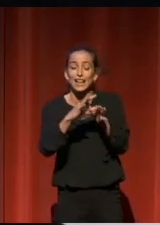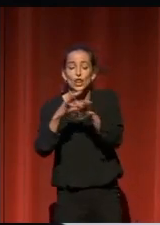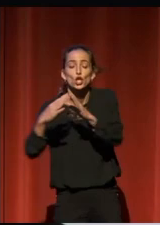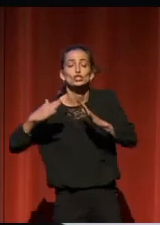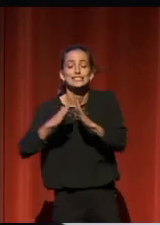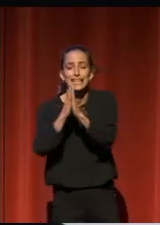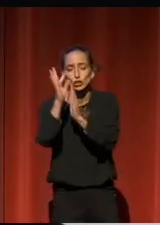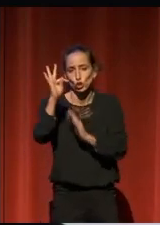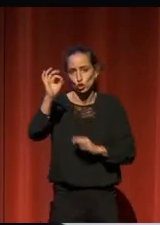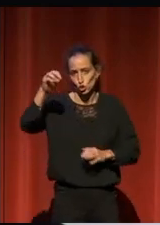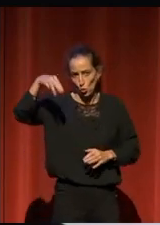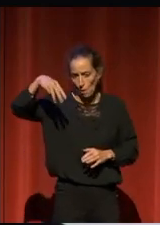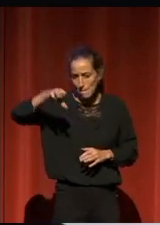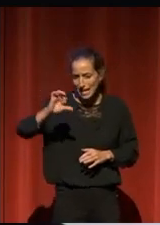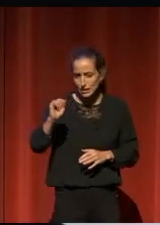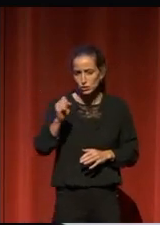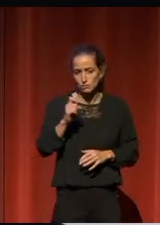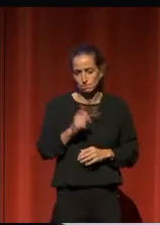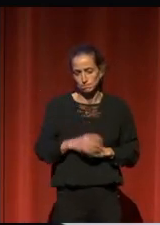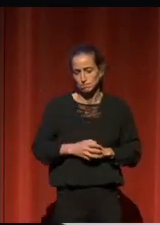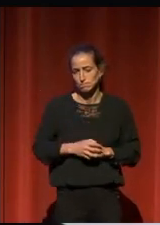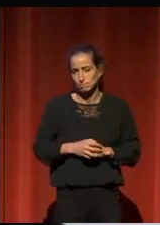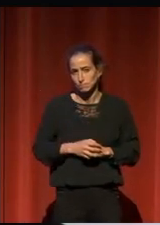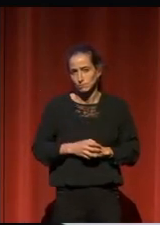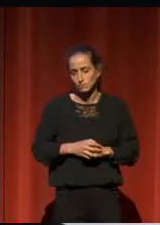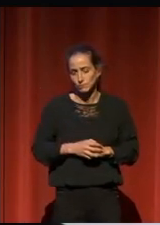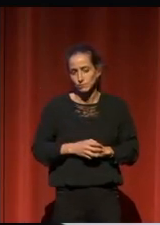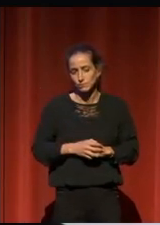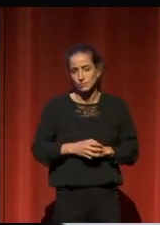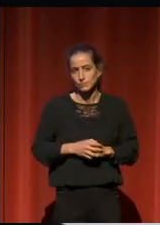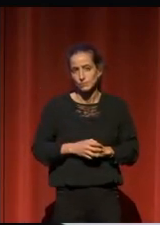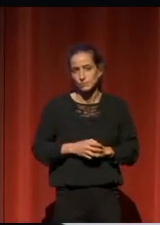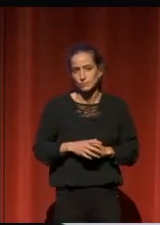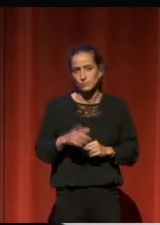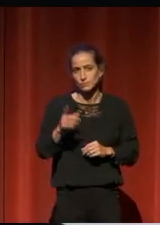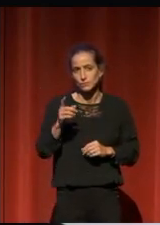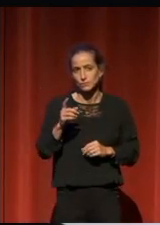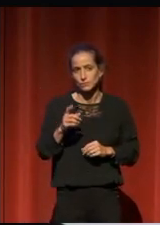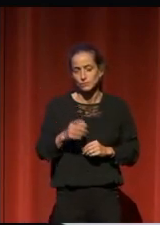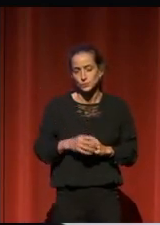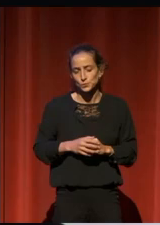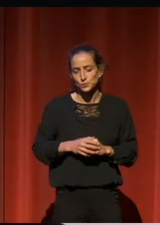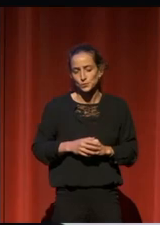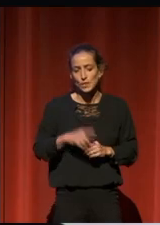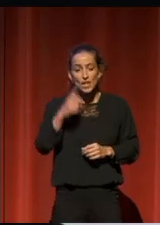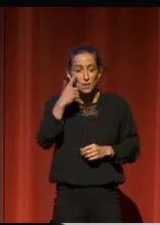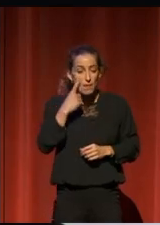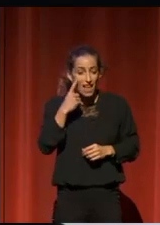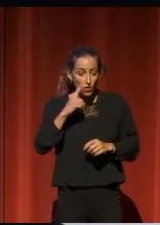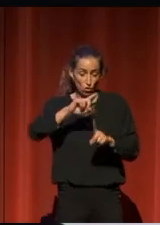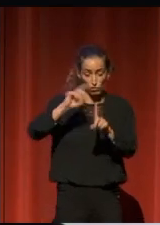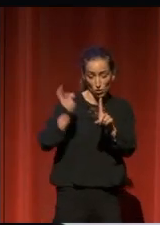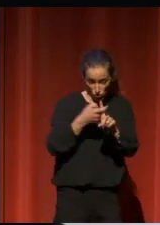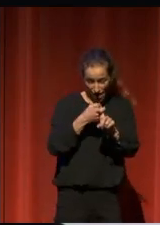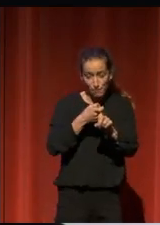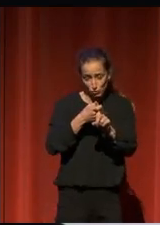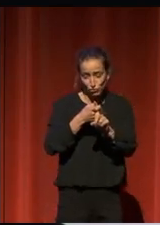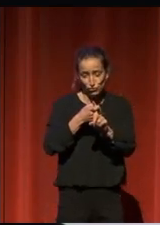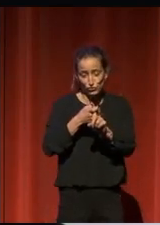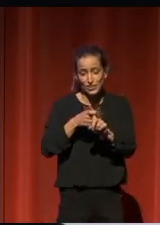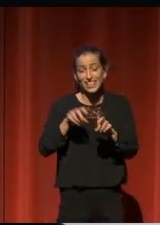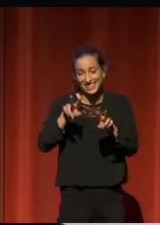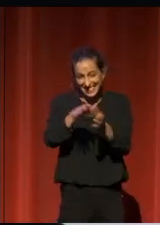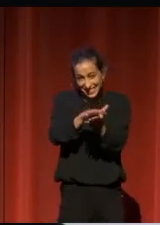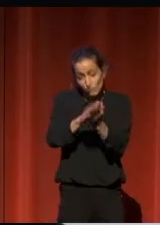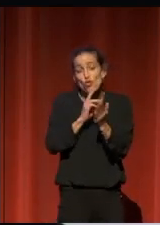era. Y aún así encontramos el Antimelancolicus de Pfeiffer, que es un